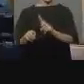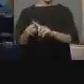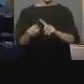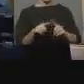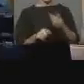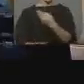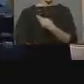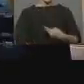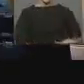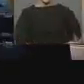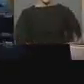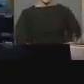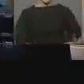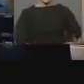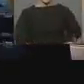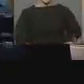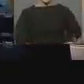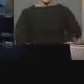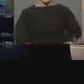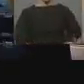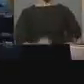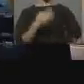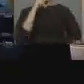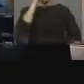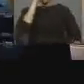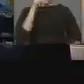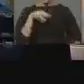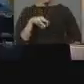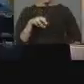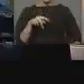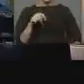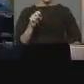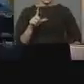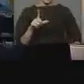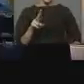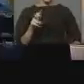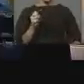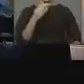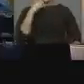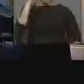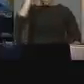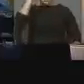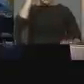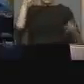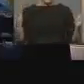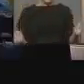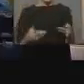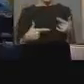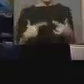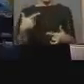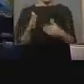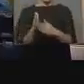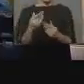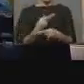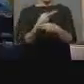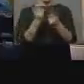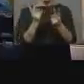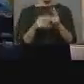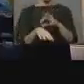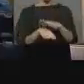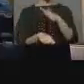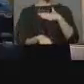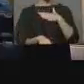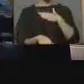diversos presidentes, entre ellos Eduardo Frei Montalva y Salvador Allende, que impulsaron políticas públicas por la